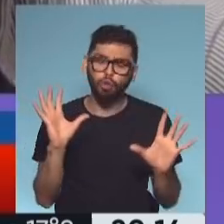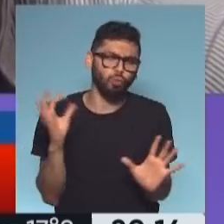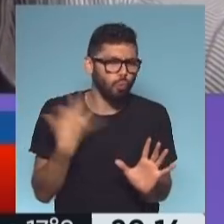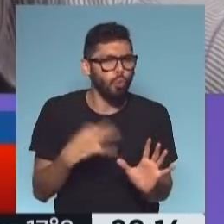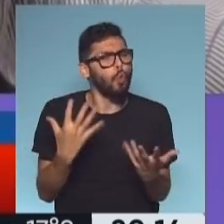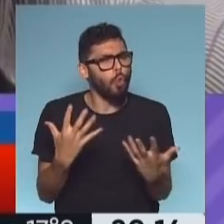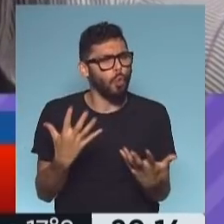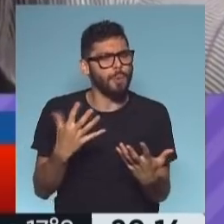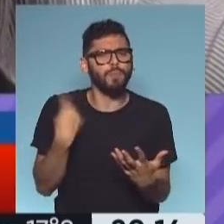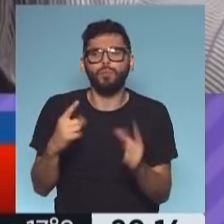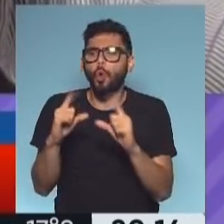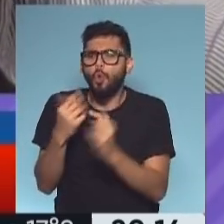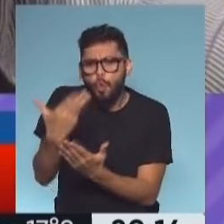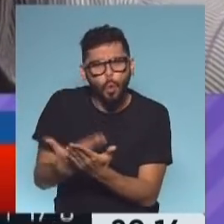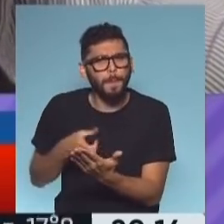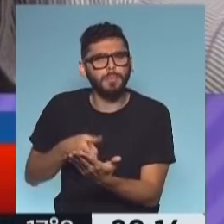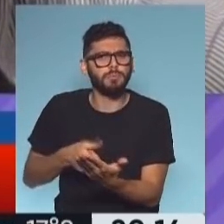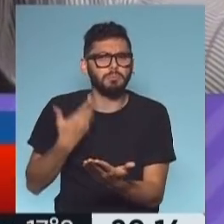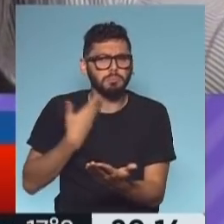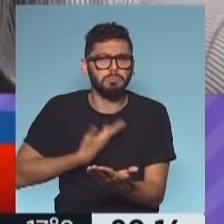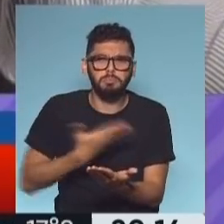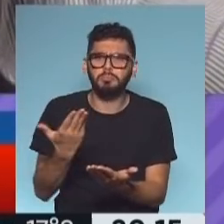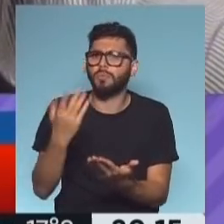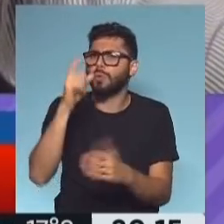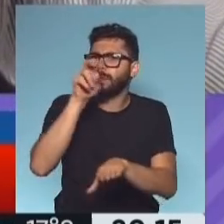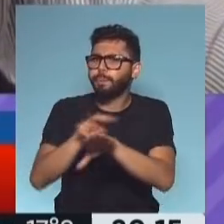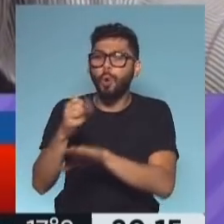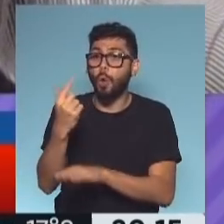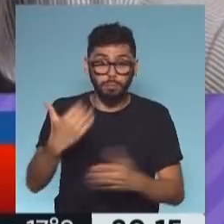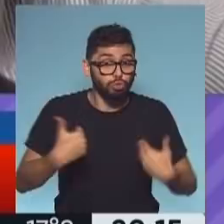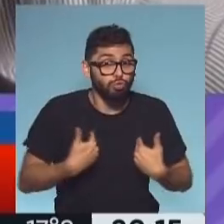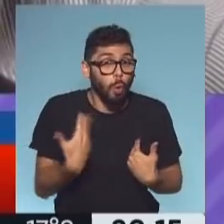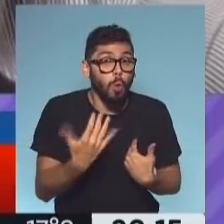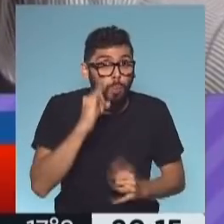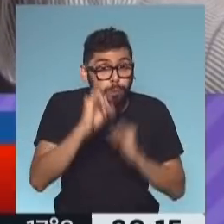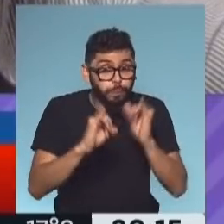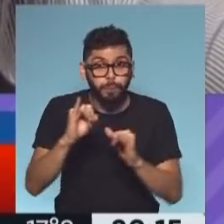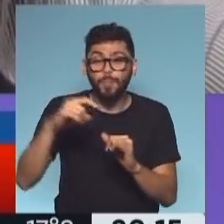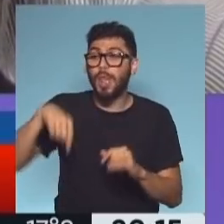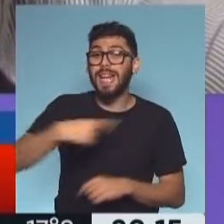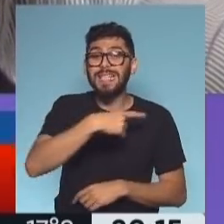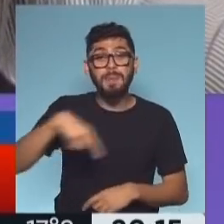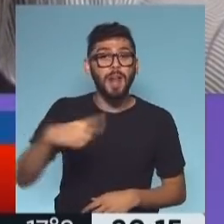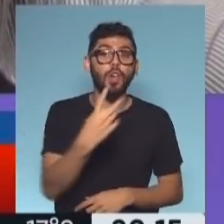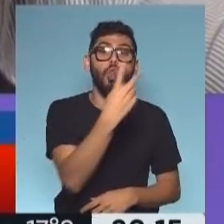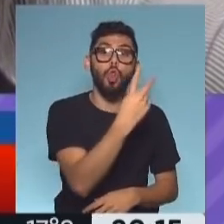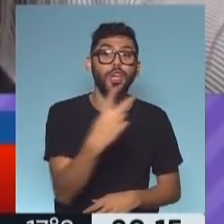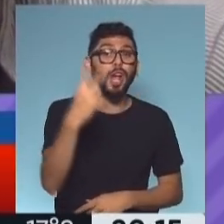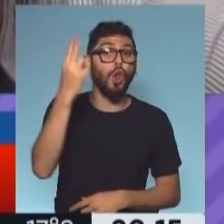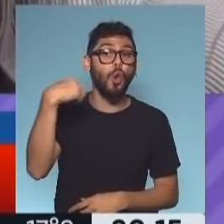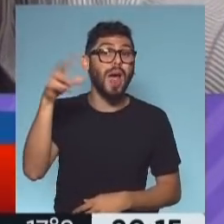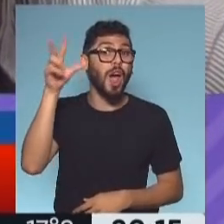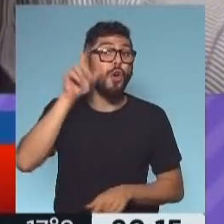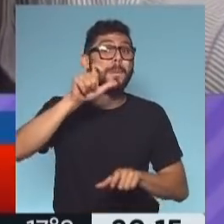y podemos mostrar los números de cuántas camas se van ocupando. De hecho, yo puedo decir, en el saldo de esta semana fueron 298